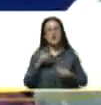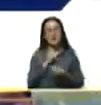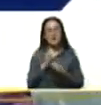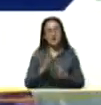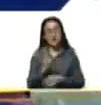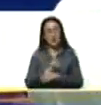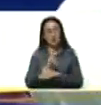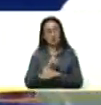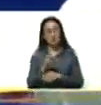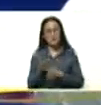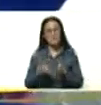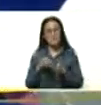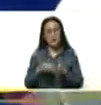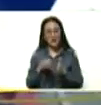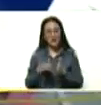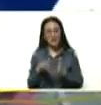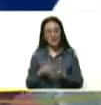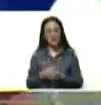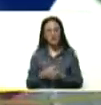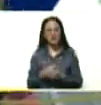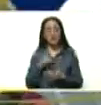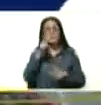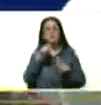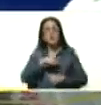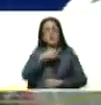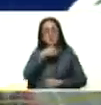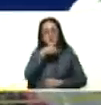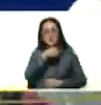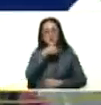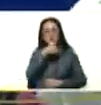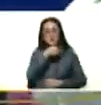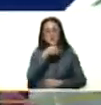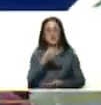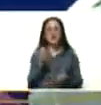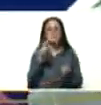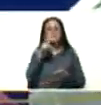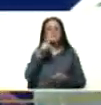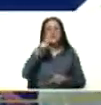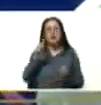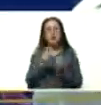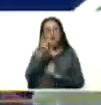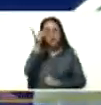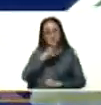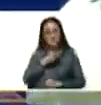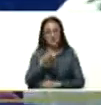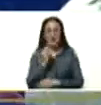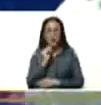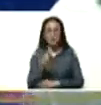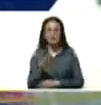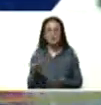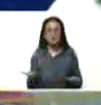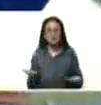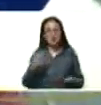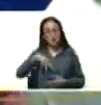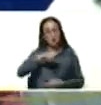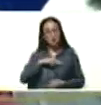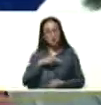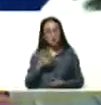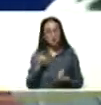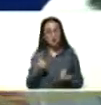el metro. Ahí también están las personas de la tercera edad, las personas con discapacidad, la juventud. Bueno, presidente, nosotros vamos